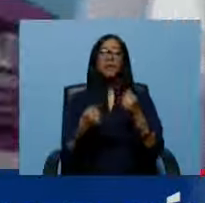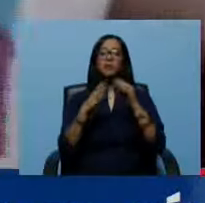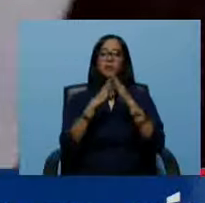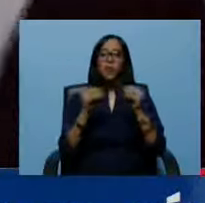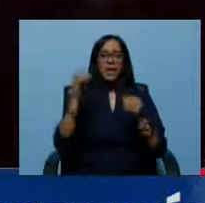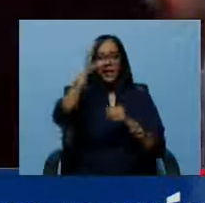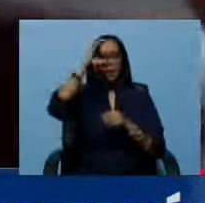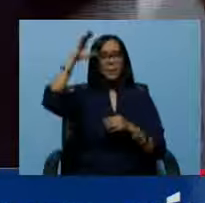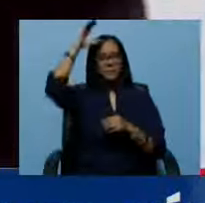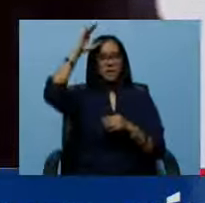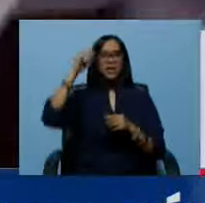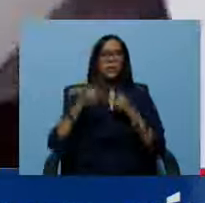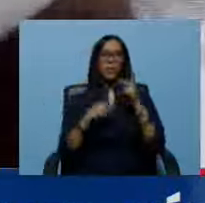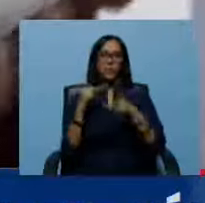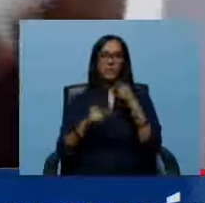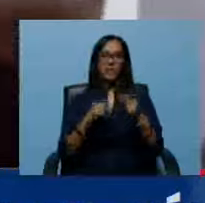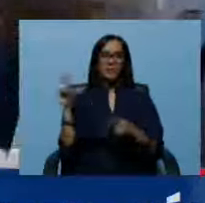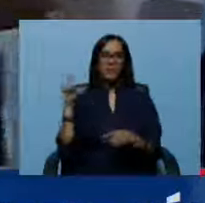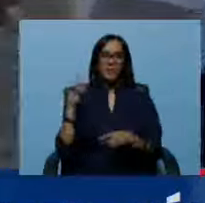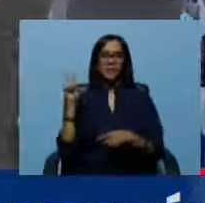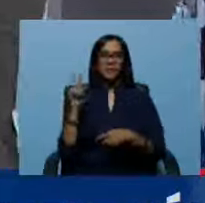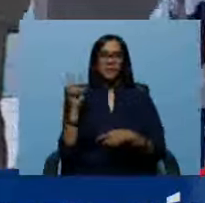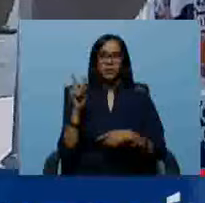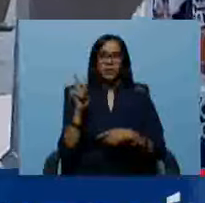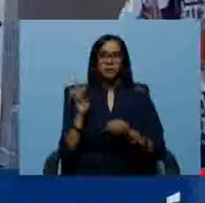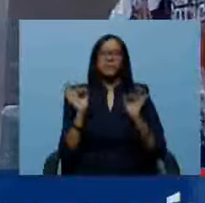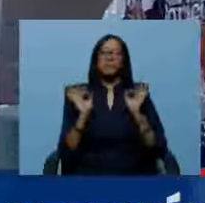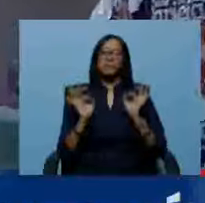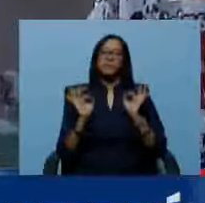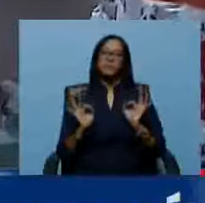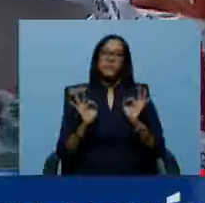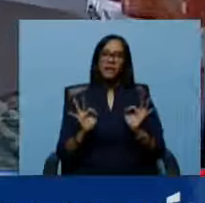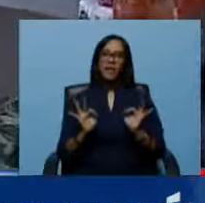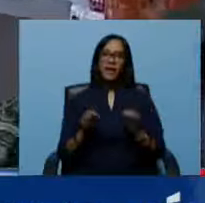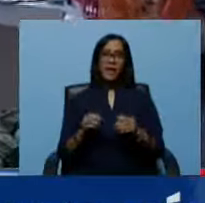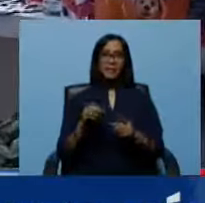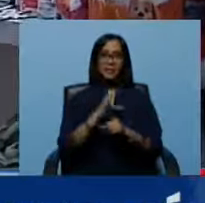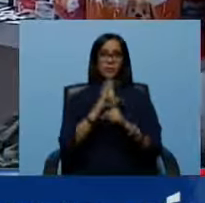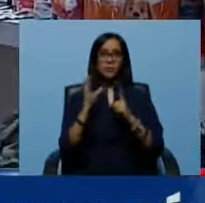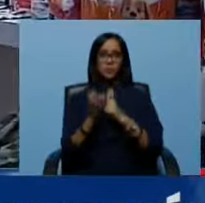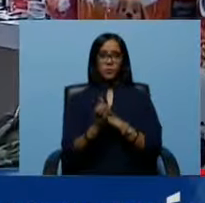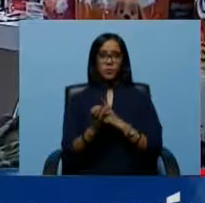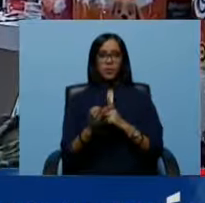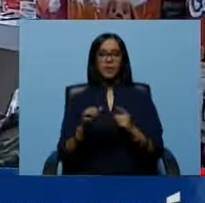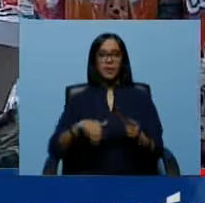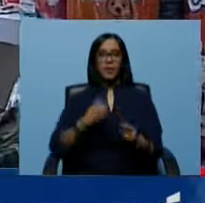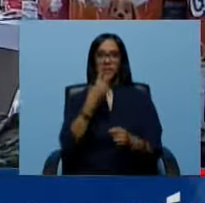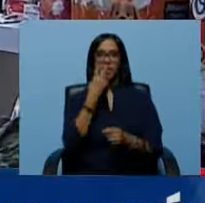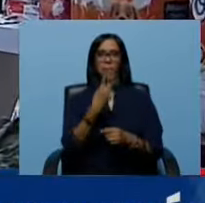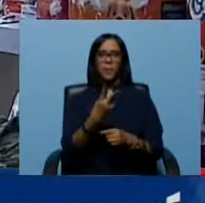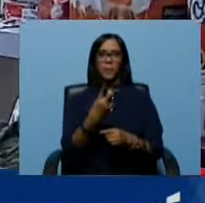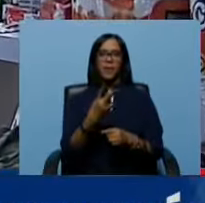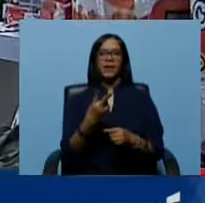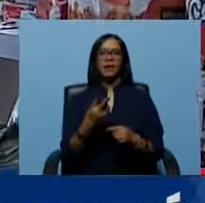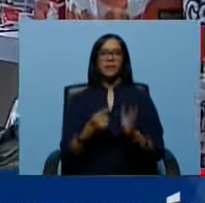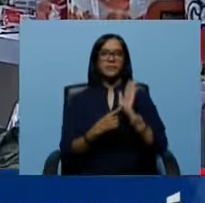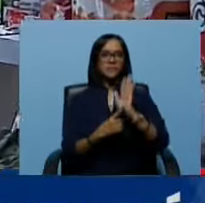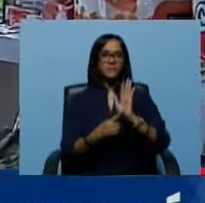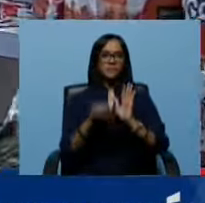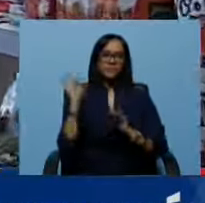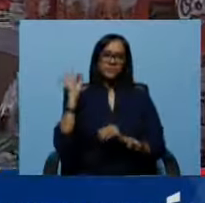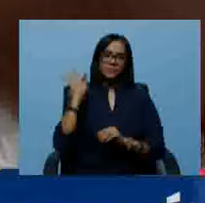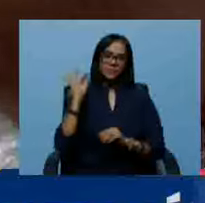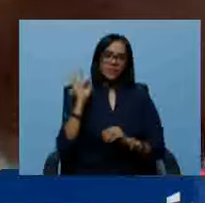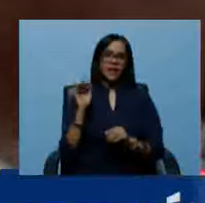capacidades productivas de Venezuela. Y justamente esa cultura marca, presidente, lo podemos ver claramente en los indicadores. En